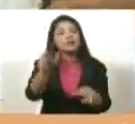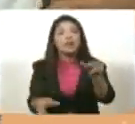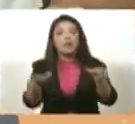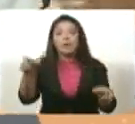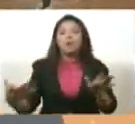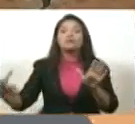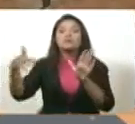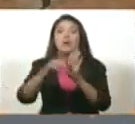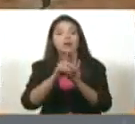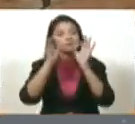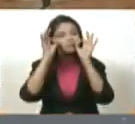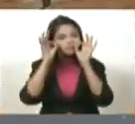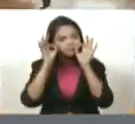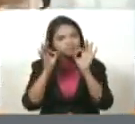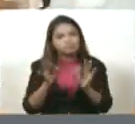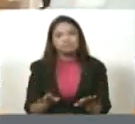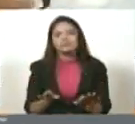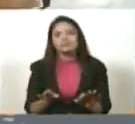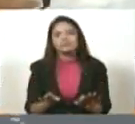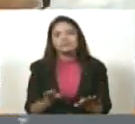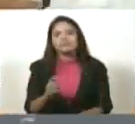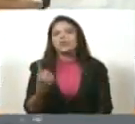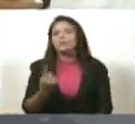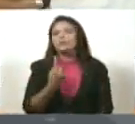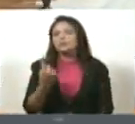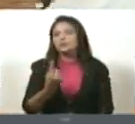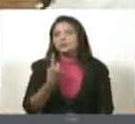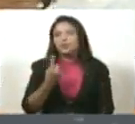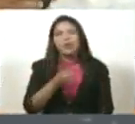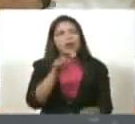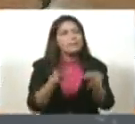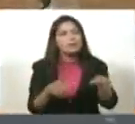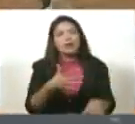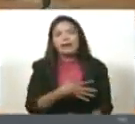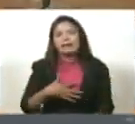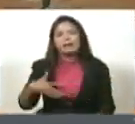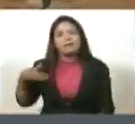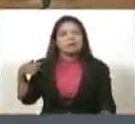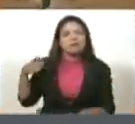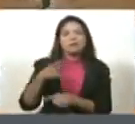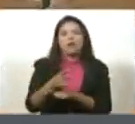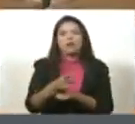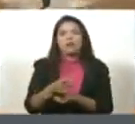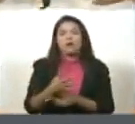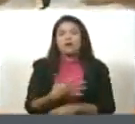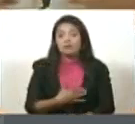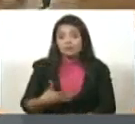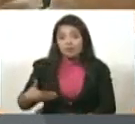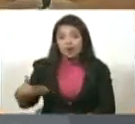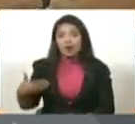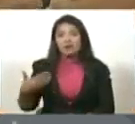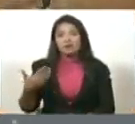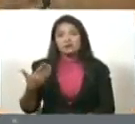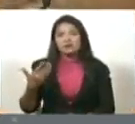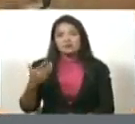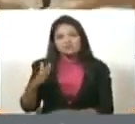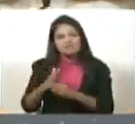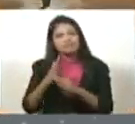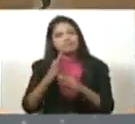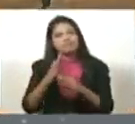un derecho sagrado. Solo los que buscan una dictadura son los que quieren